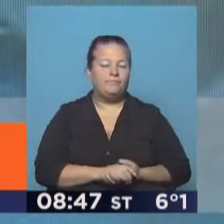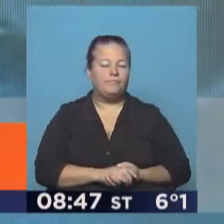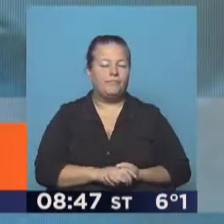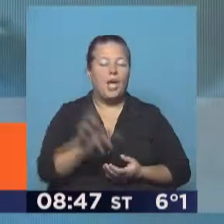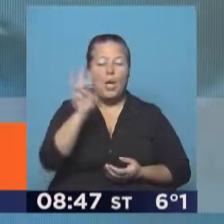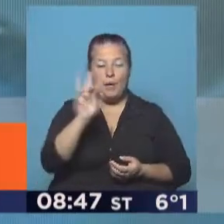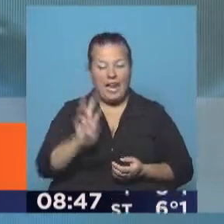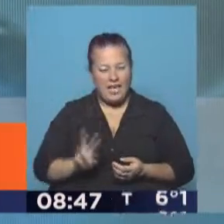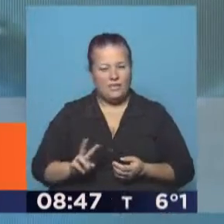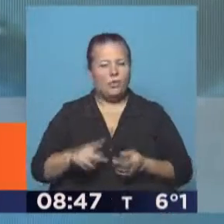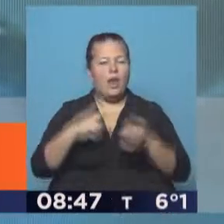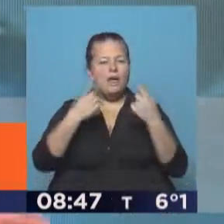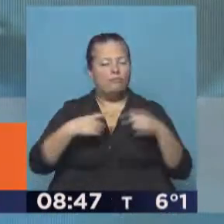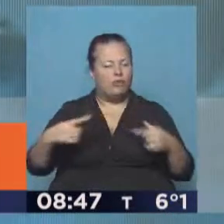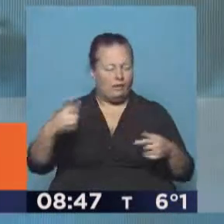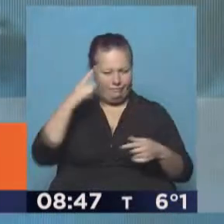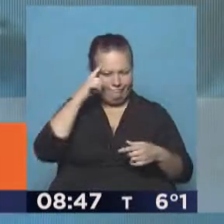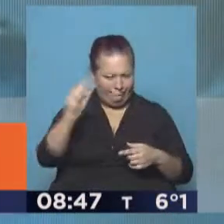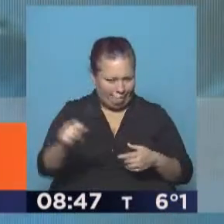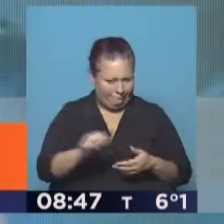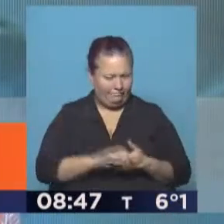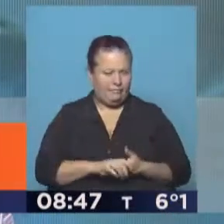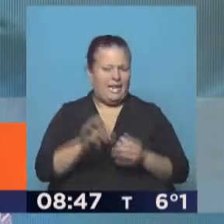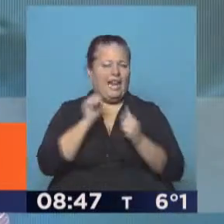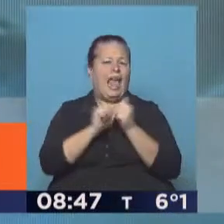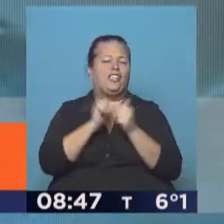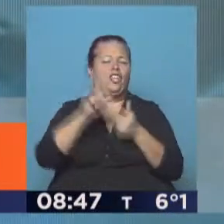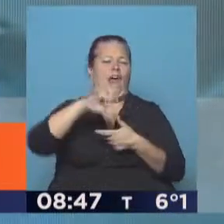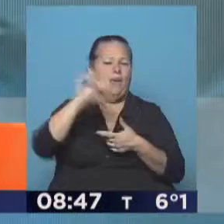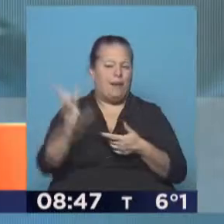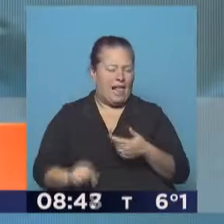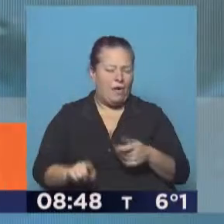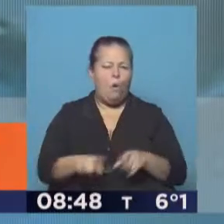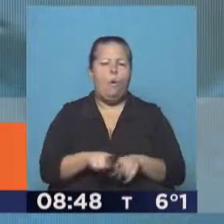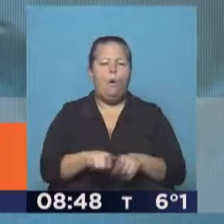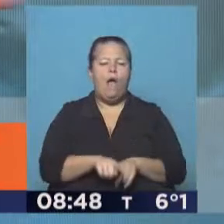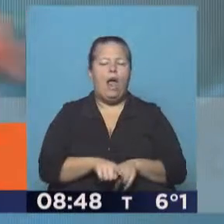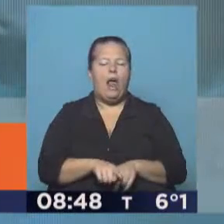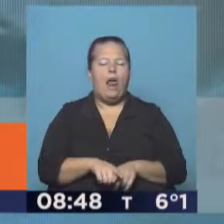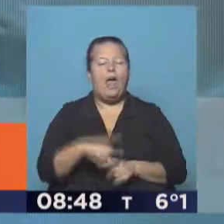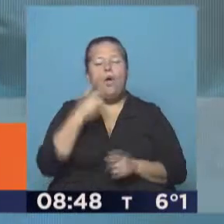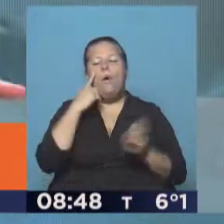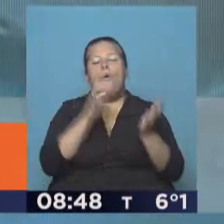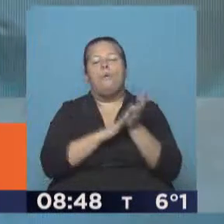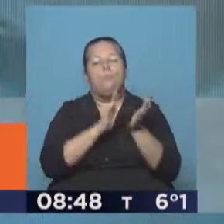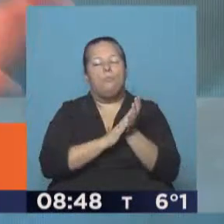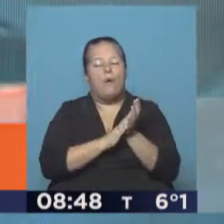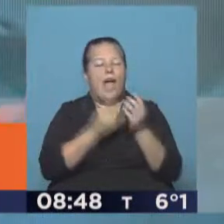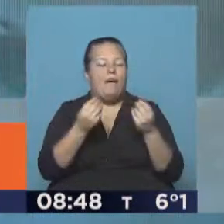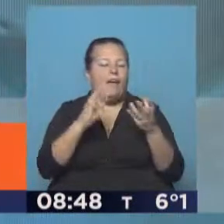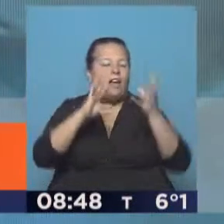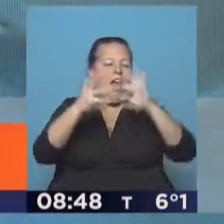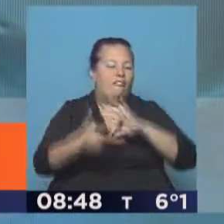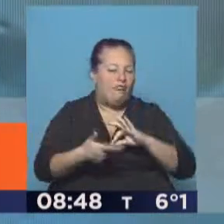en Venezuela han pasado cosas que son impensables en la historia de América Latina. Es como que una prueba que se ha hecho de un